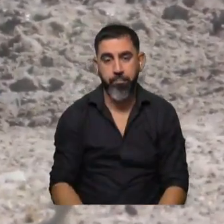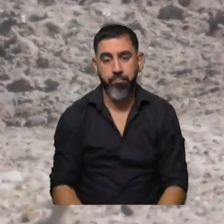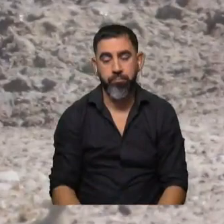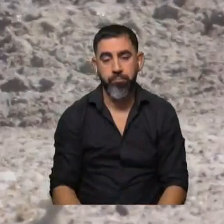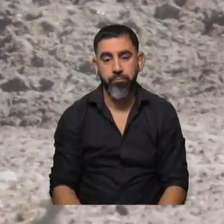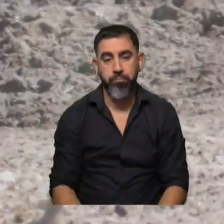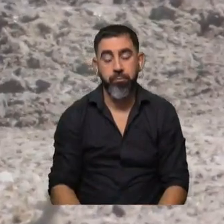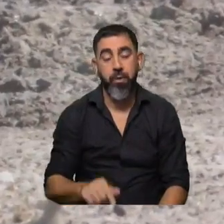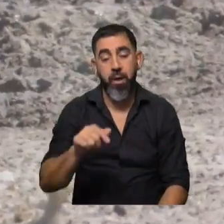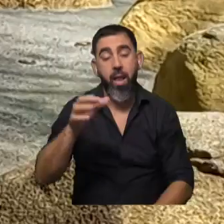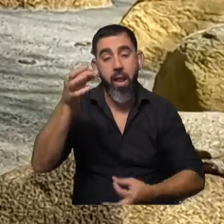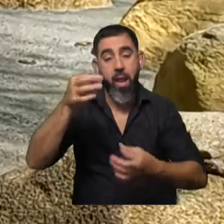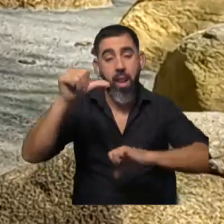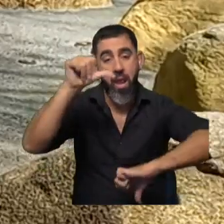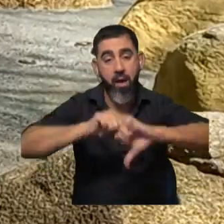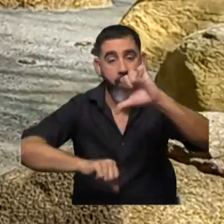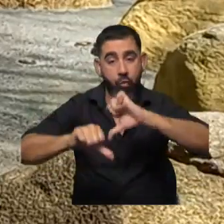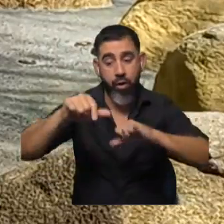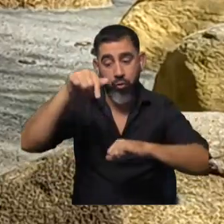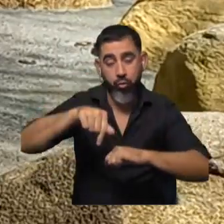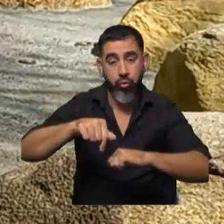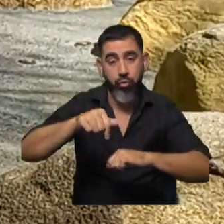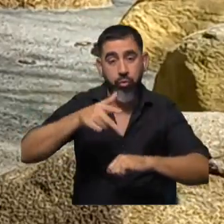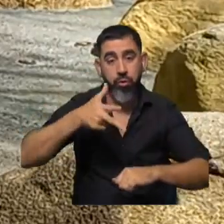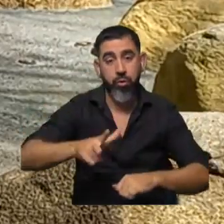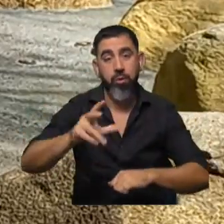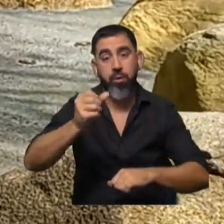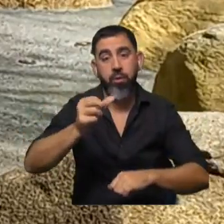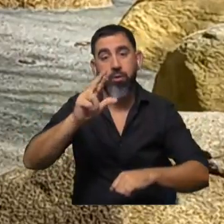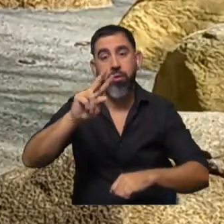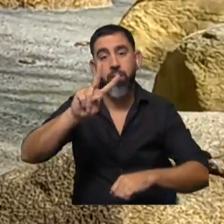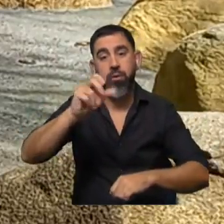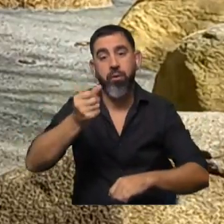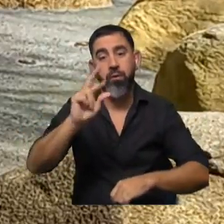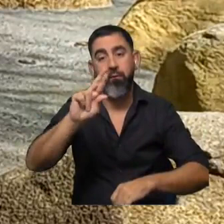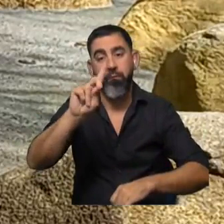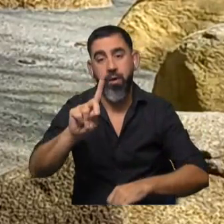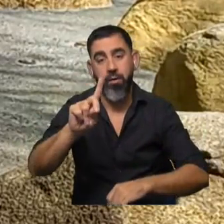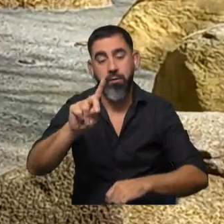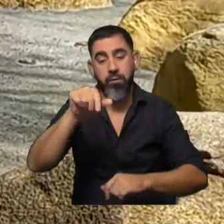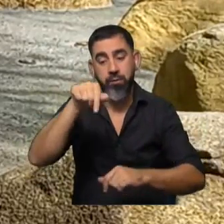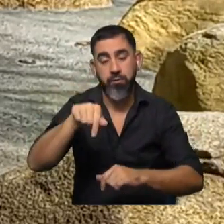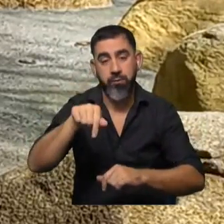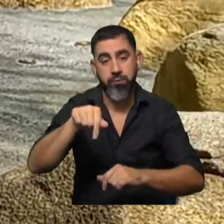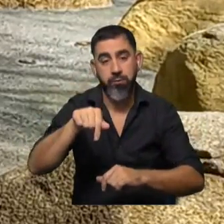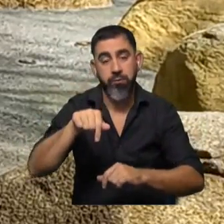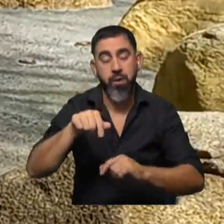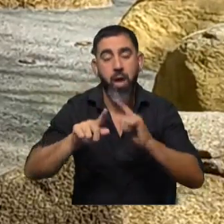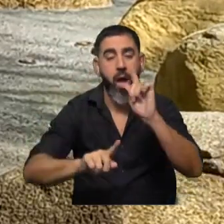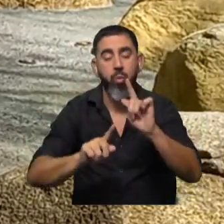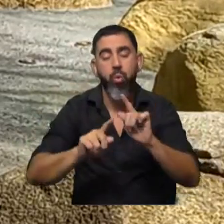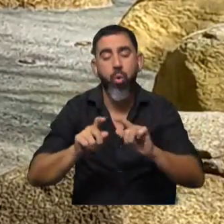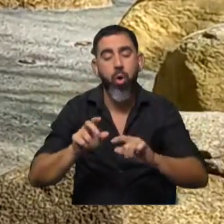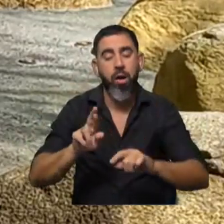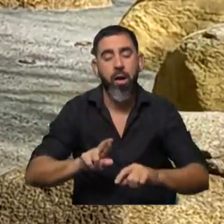Entonces vine aquí al laboratorio de Hopi Hoekstra, que está aquí en Harvard, donde ella trabaja con una serie de